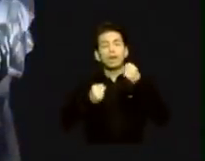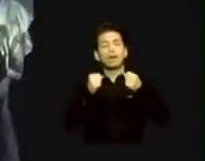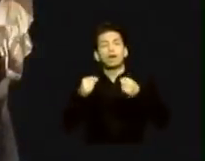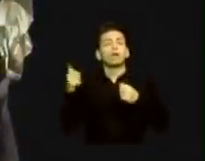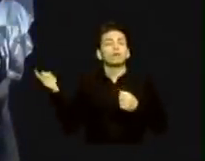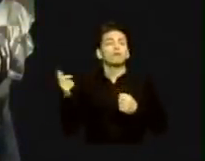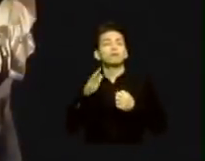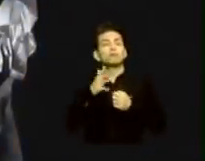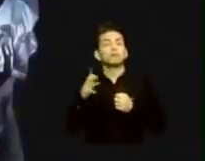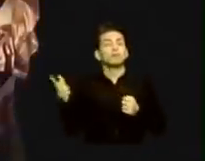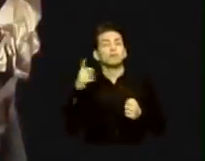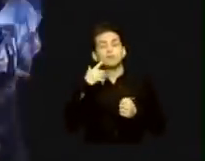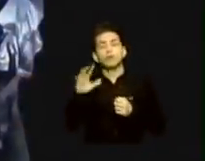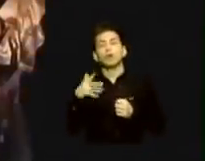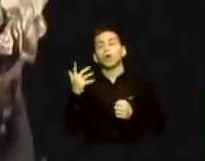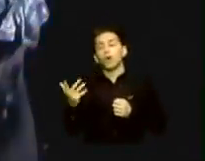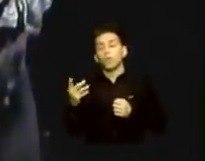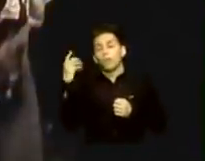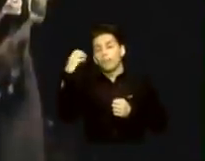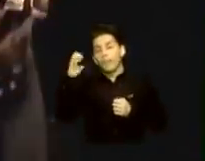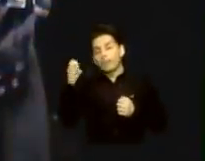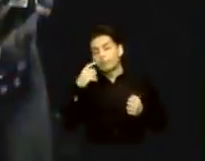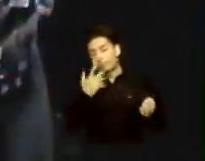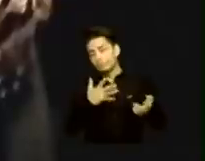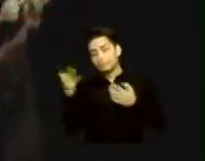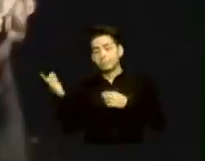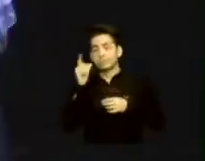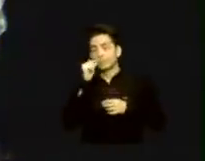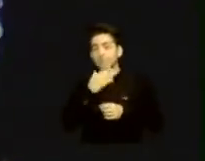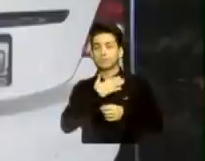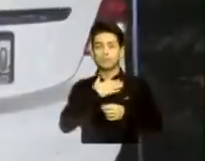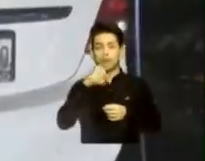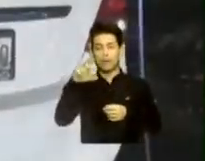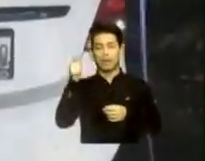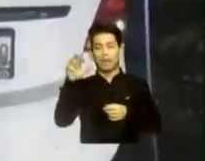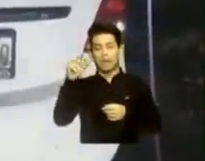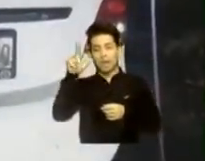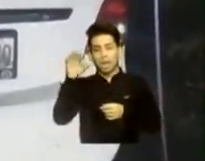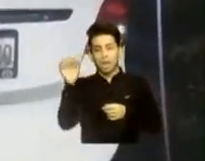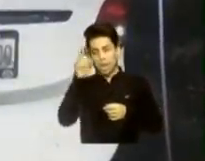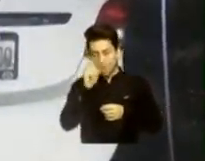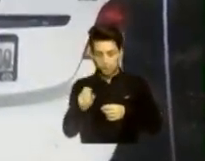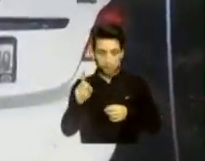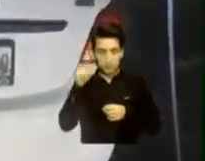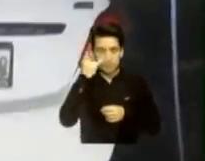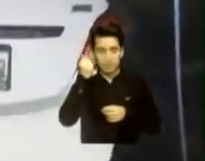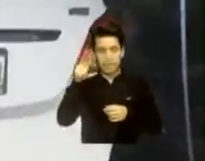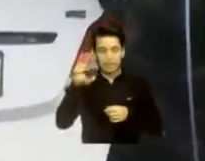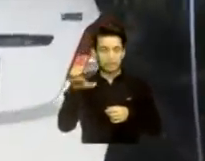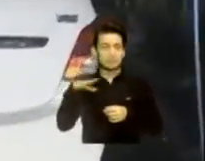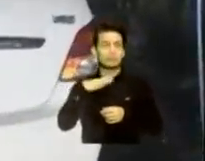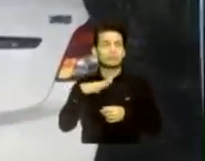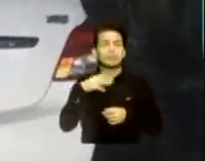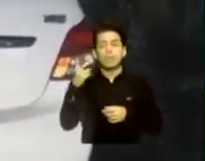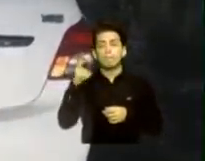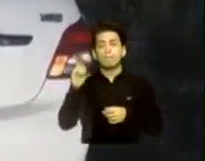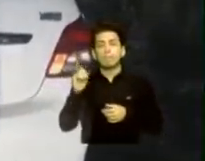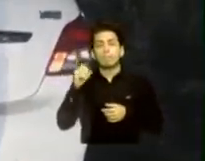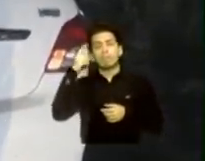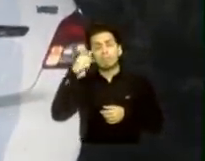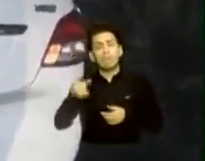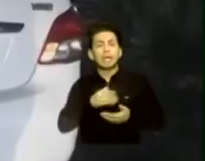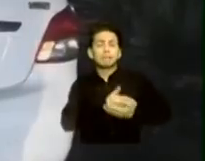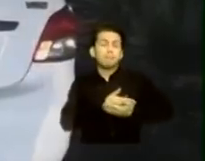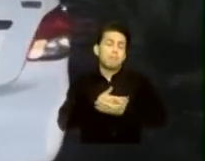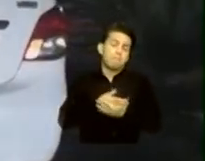de emergencia al bebé Carlos Giovanni Díaz Ramírez, de 20 días de nacido, junto con su progenitora. Lamentablemente, al ingresar a la pediatría